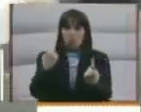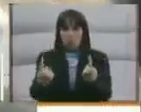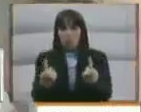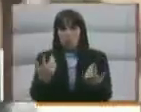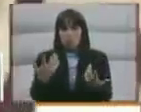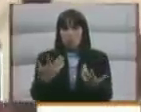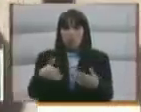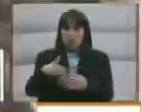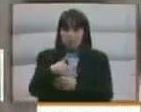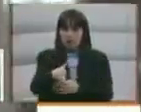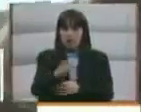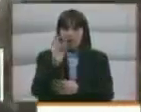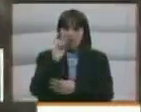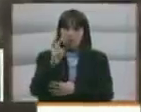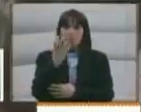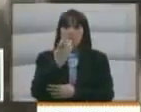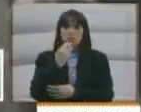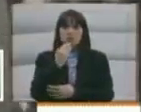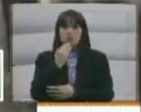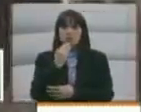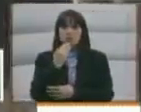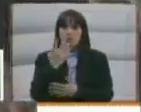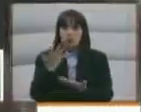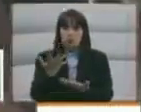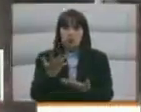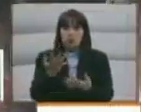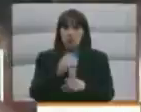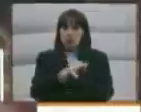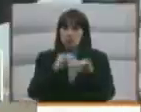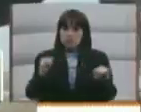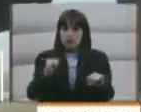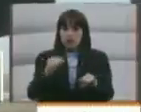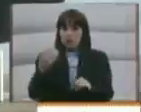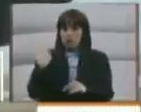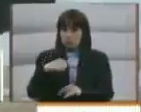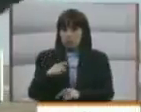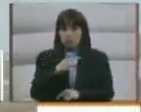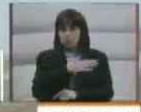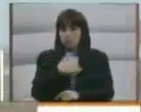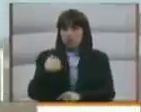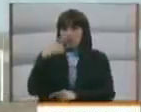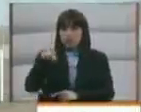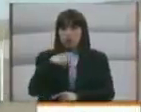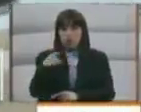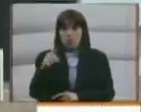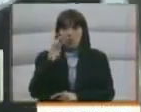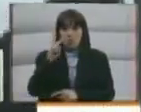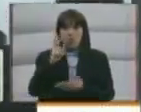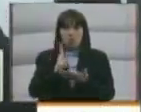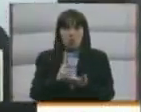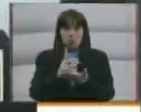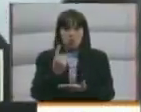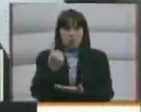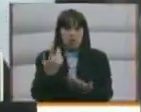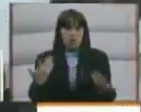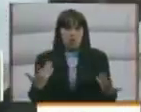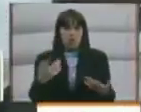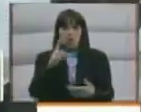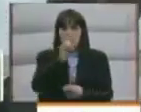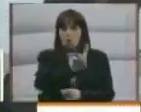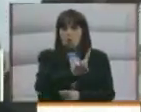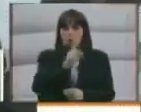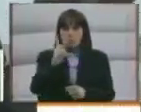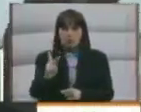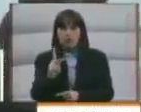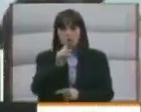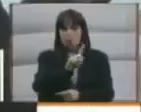pescado por un arroz. Eso ya está en usted si me lo cambia o no. Esto tiene aproximadamente 1 kilo. Entonces sería 1 kilo por 1 kilo. 1 kilo por